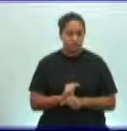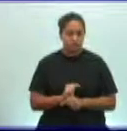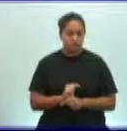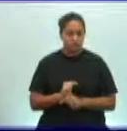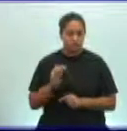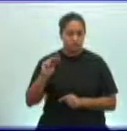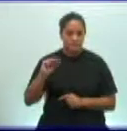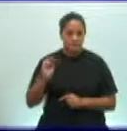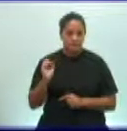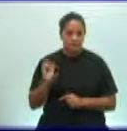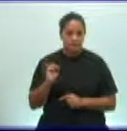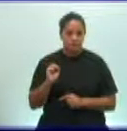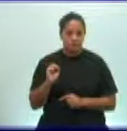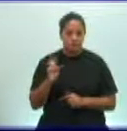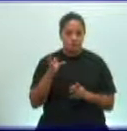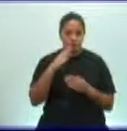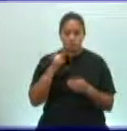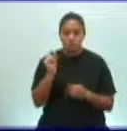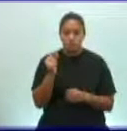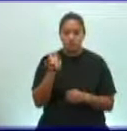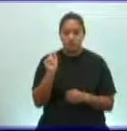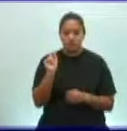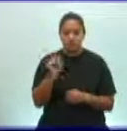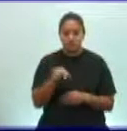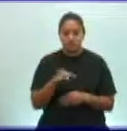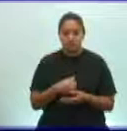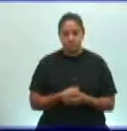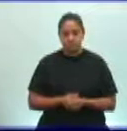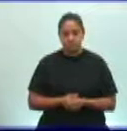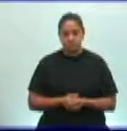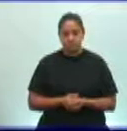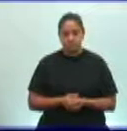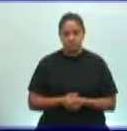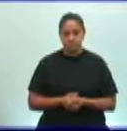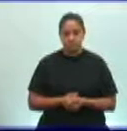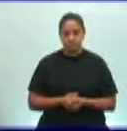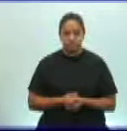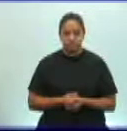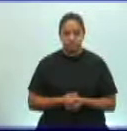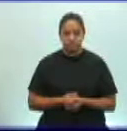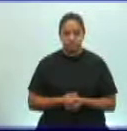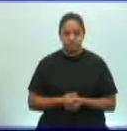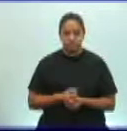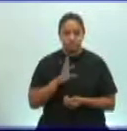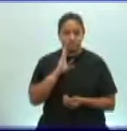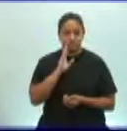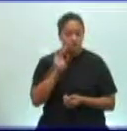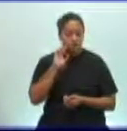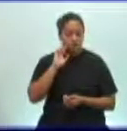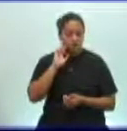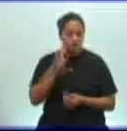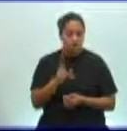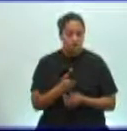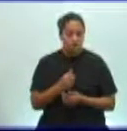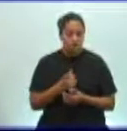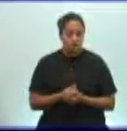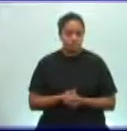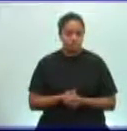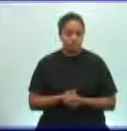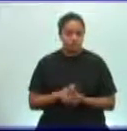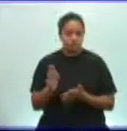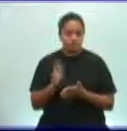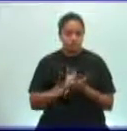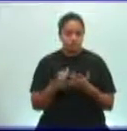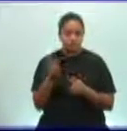no lleva tilde. La conjunción más no lleva tilde. Les recomiendo que tomen nota del segundo